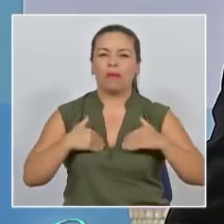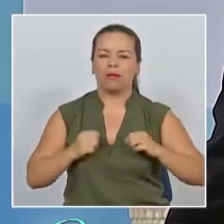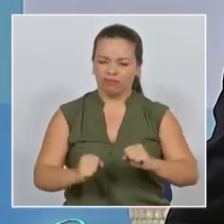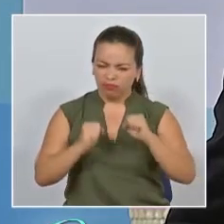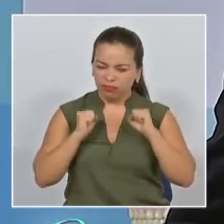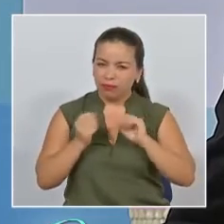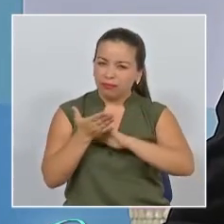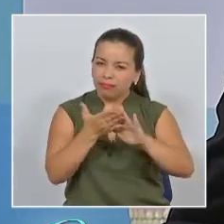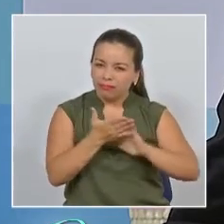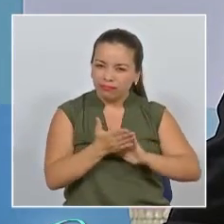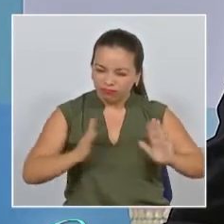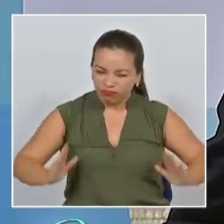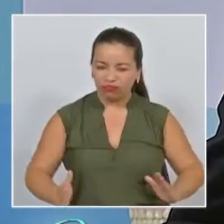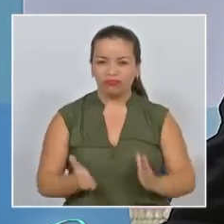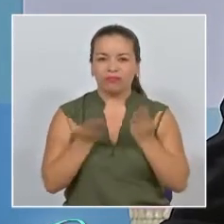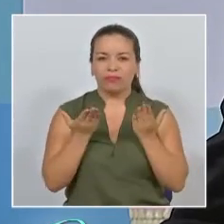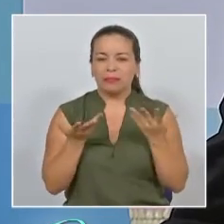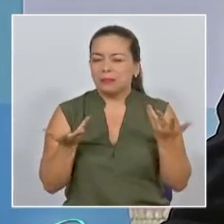mejorar